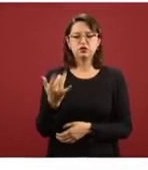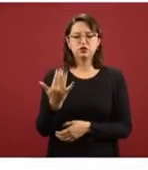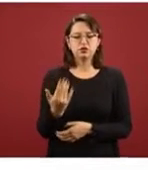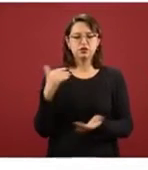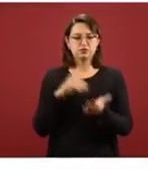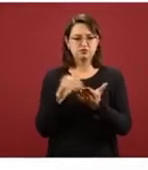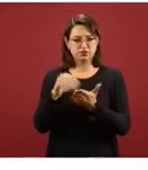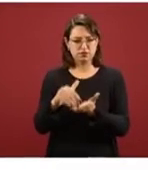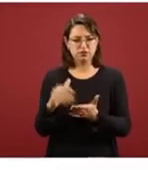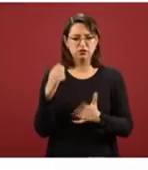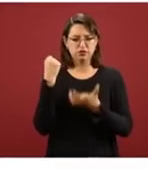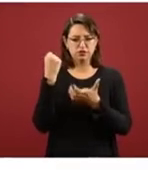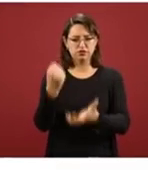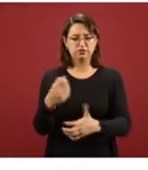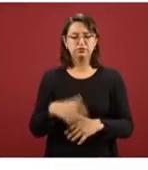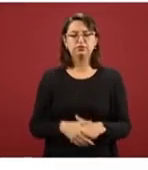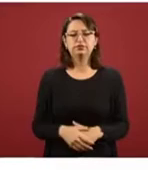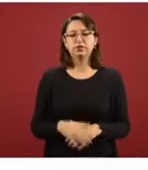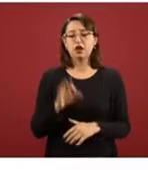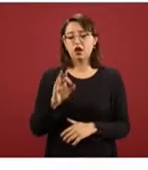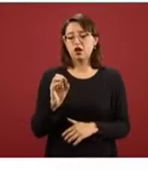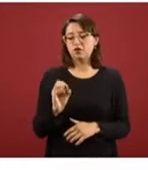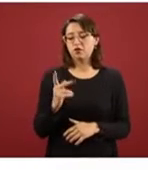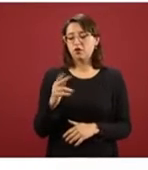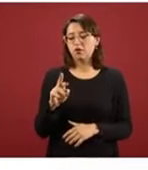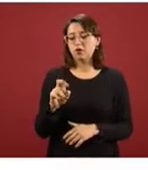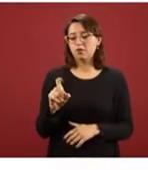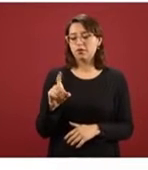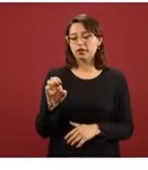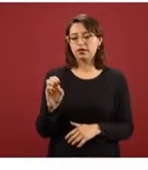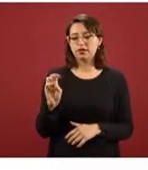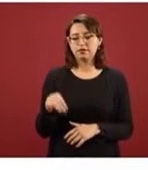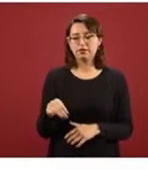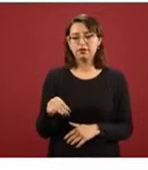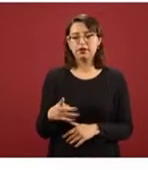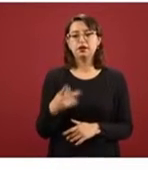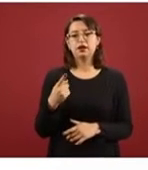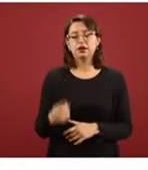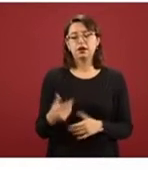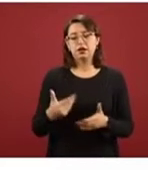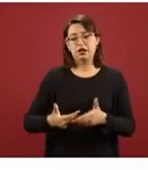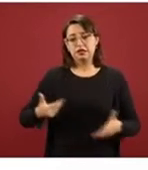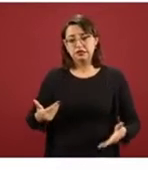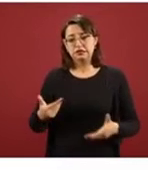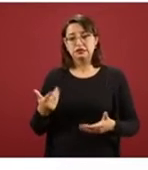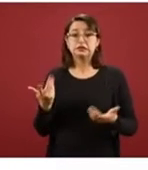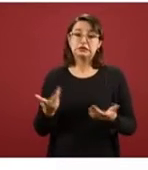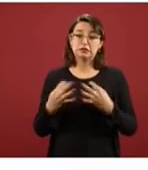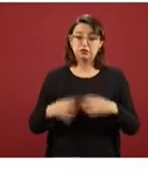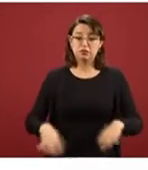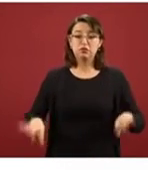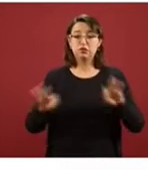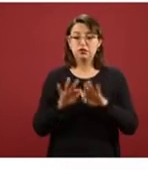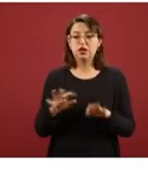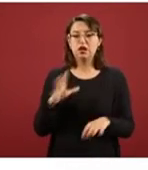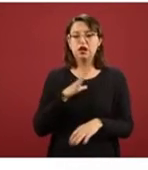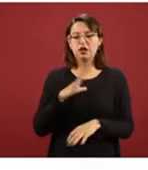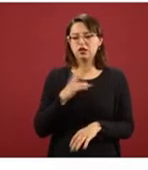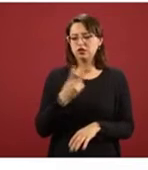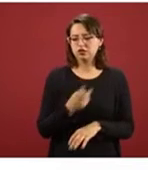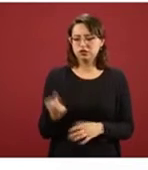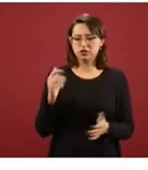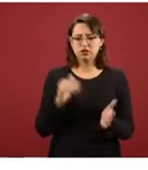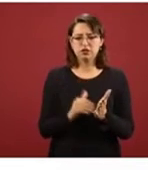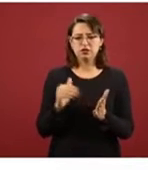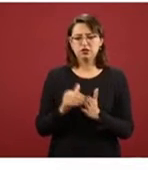3,250 millones. En el caso del FOPREDEN, sí. En el caso del FOPREDEN, el preventivo que para nosotros es muy importante, tenía 200